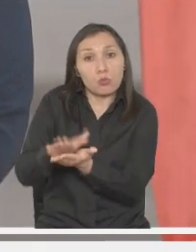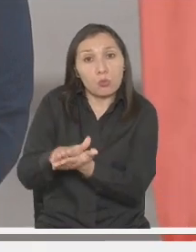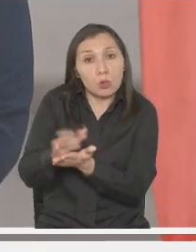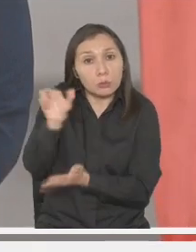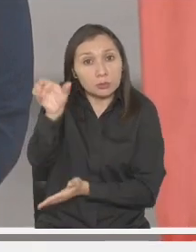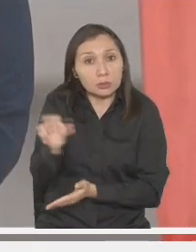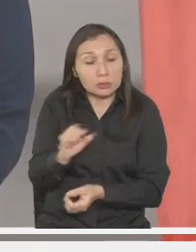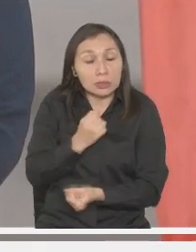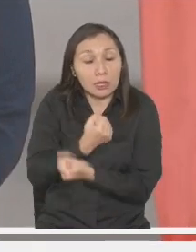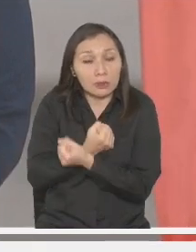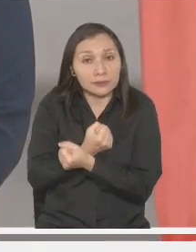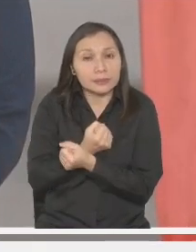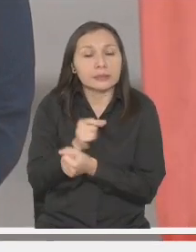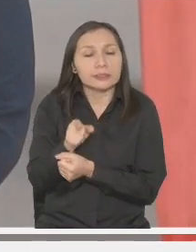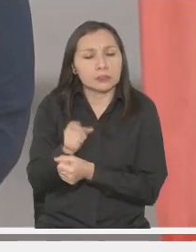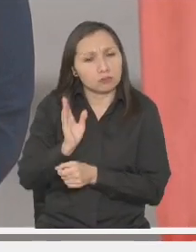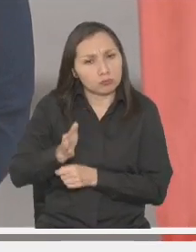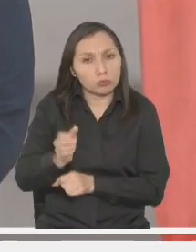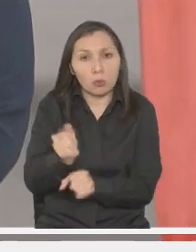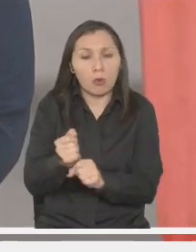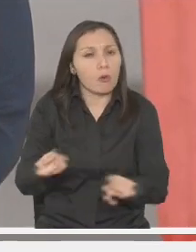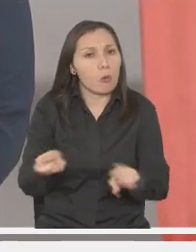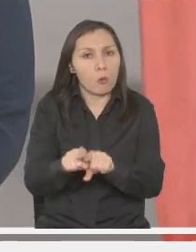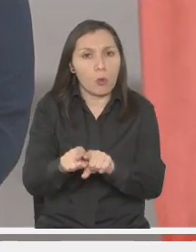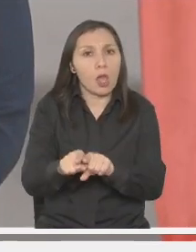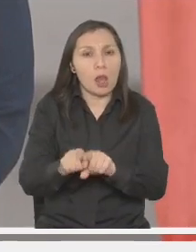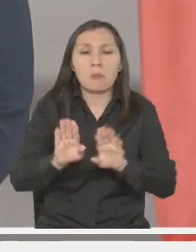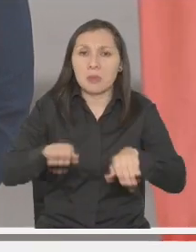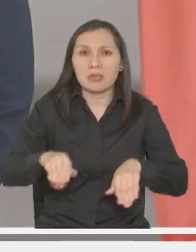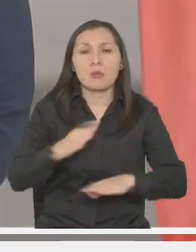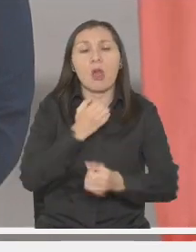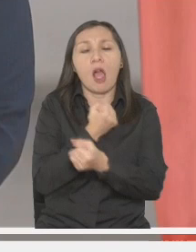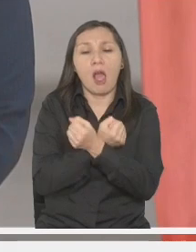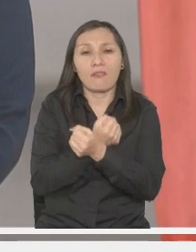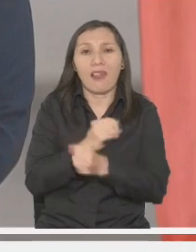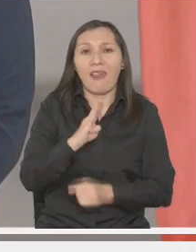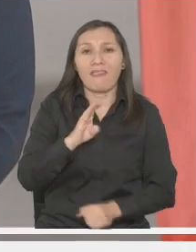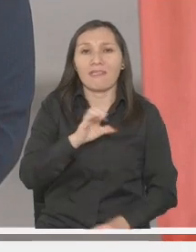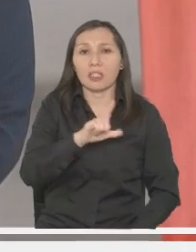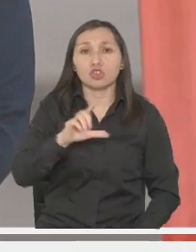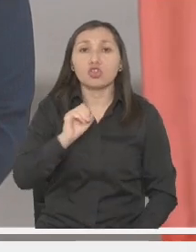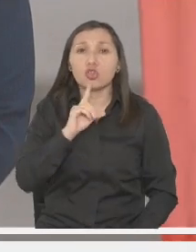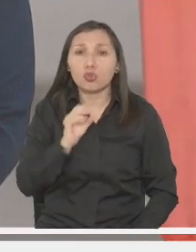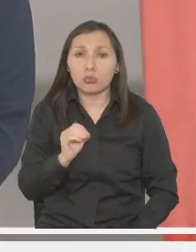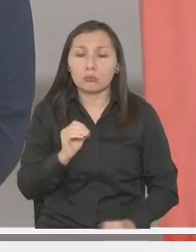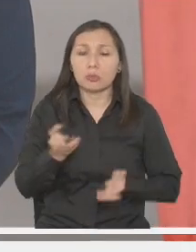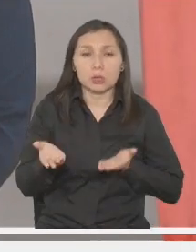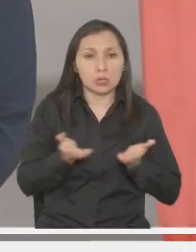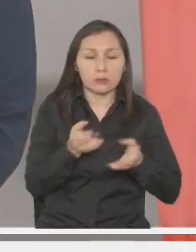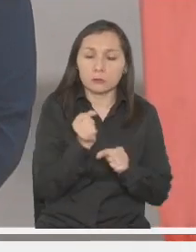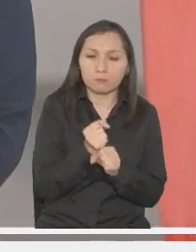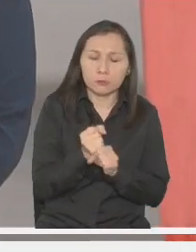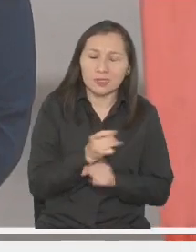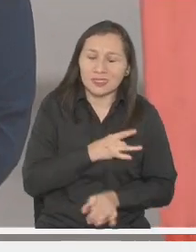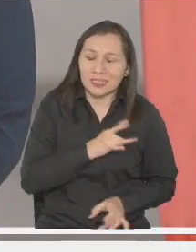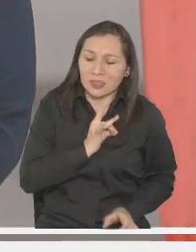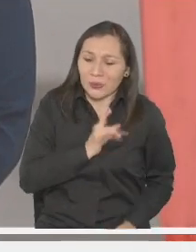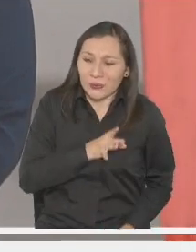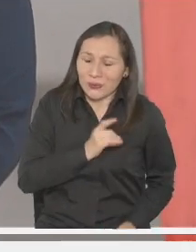camarada, seguiremos trabajando como lo estaban haciendo los carabineros del Belloto, haciendo sus servicios con el